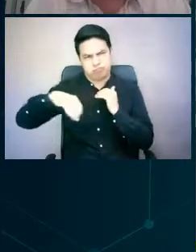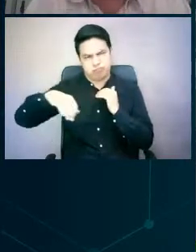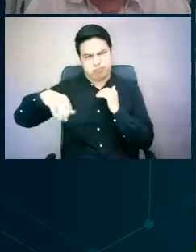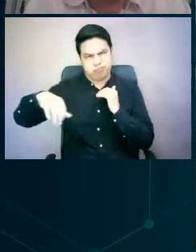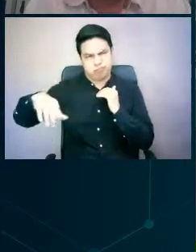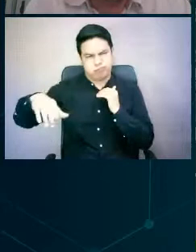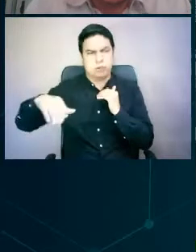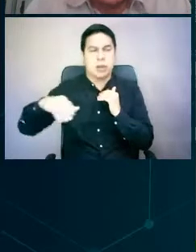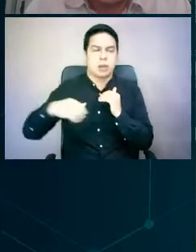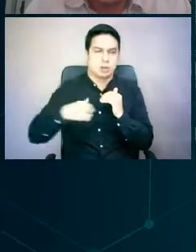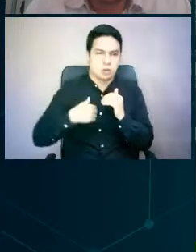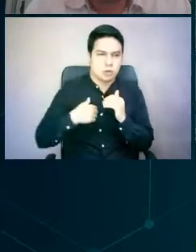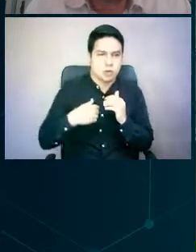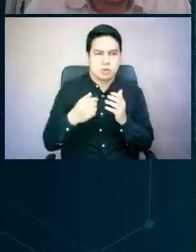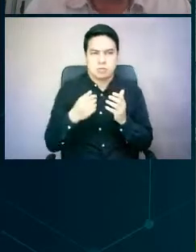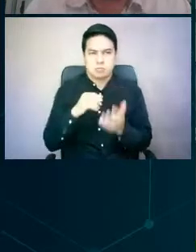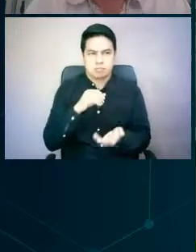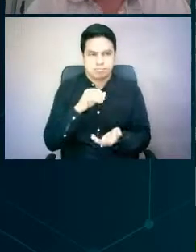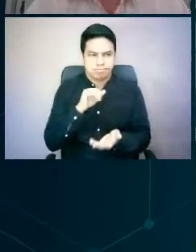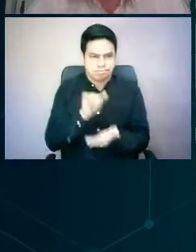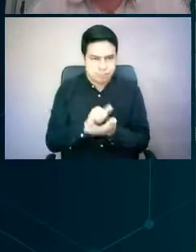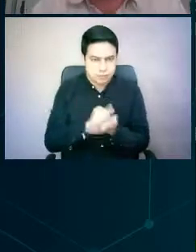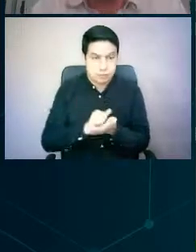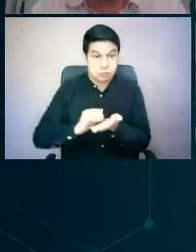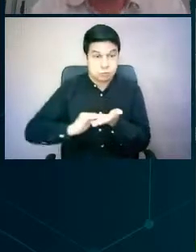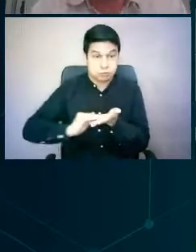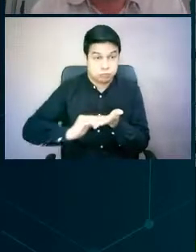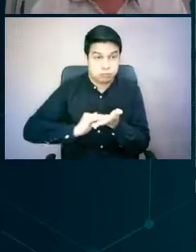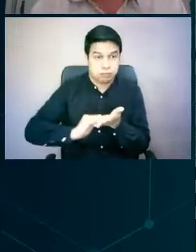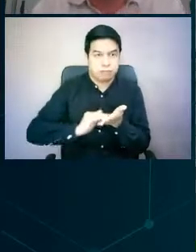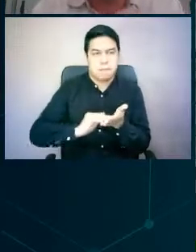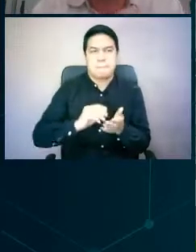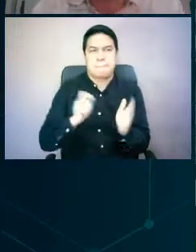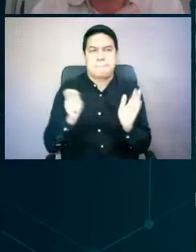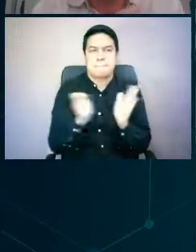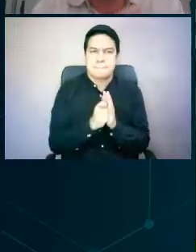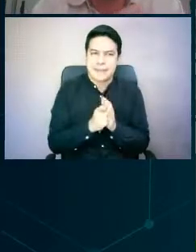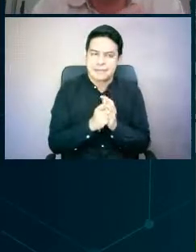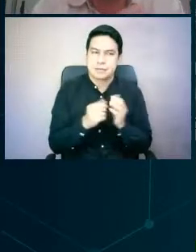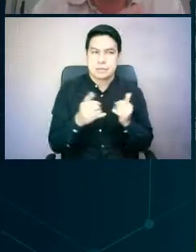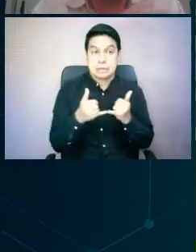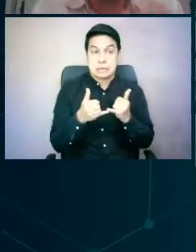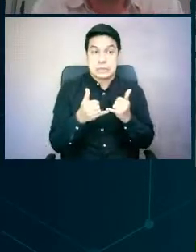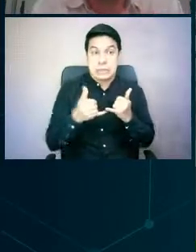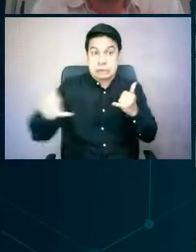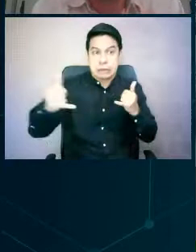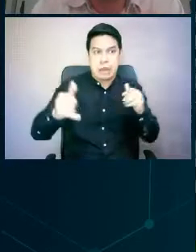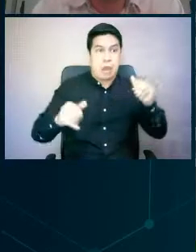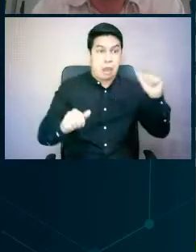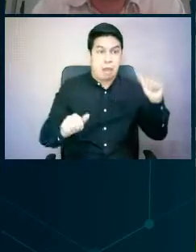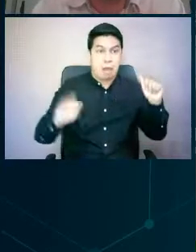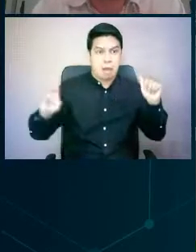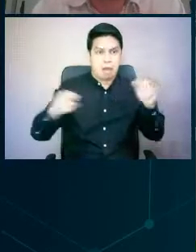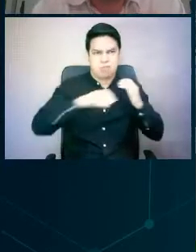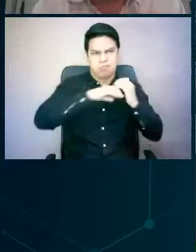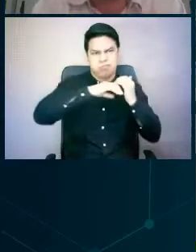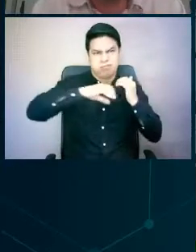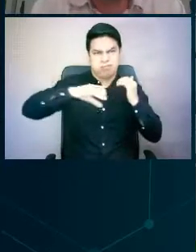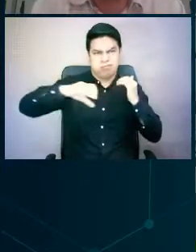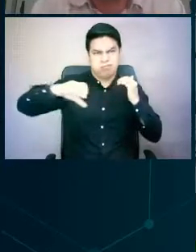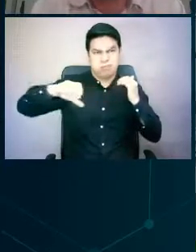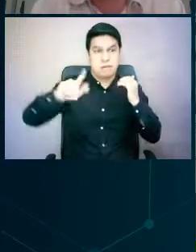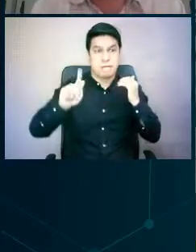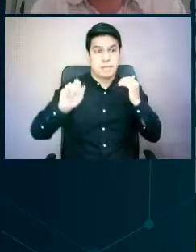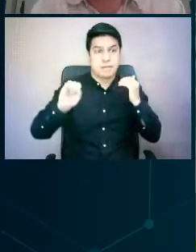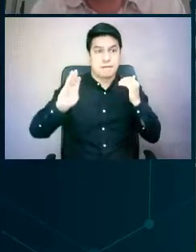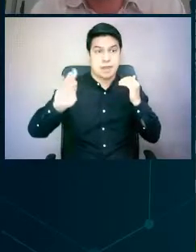líneas, pero bajo el escenario de que la red de comunicación no iba a ser un enlace directo de fibra óptica, sino que iba a